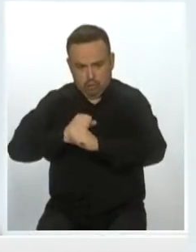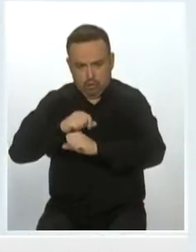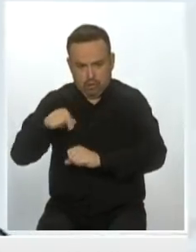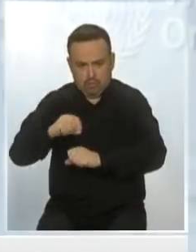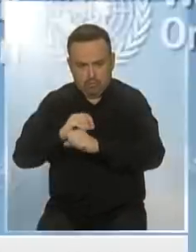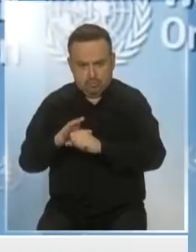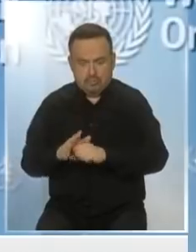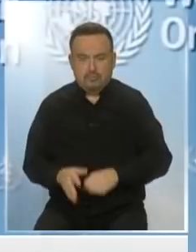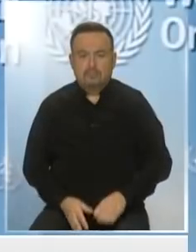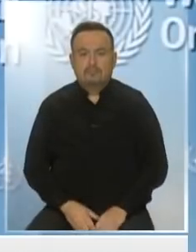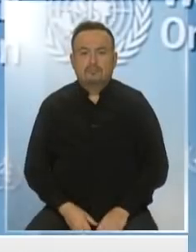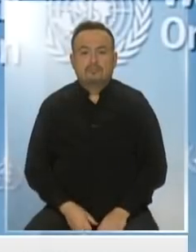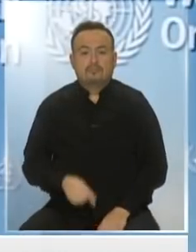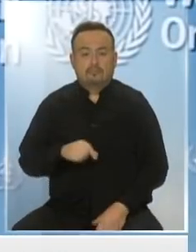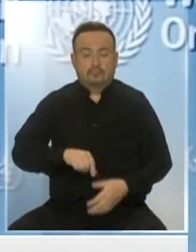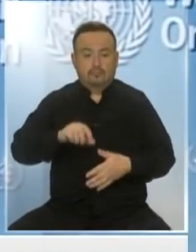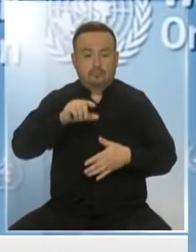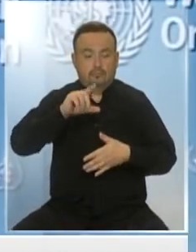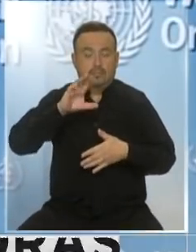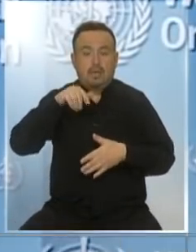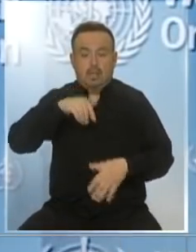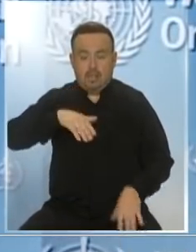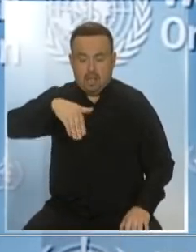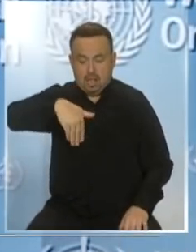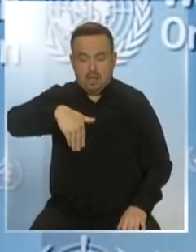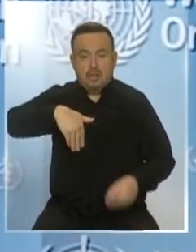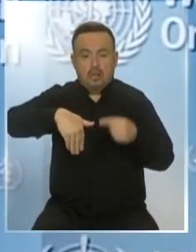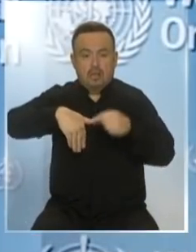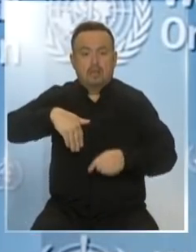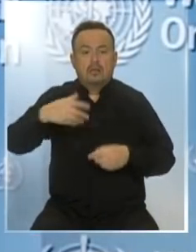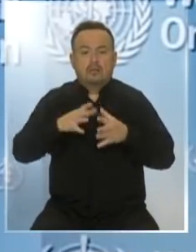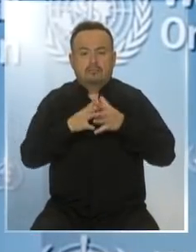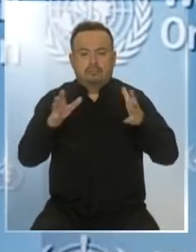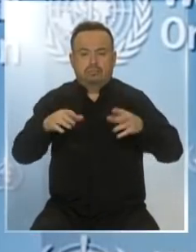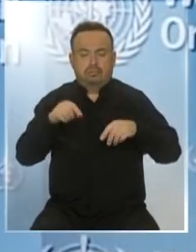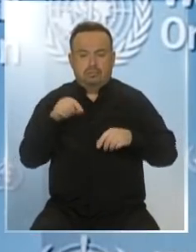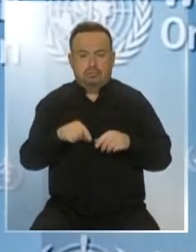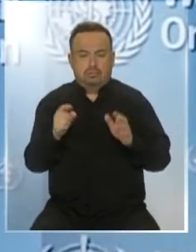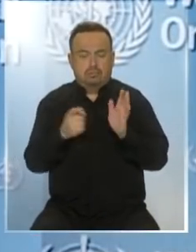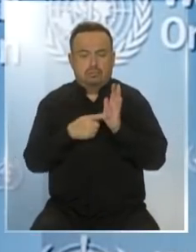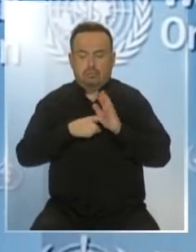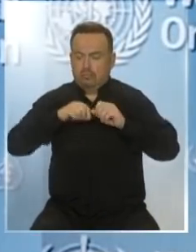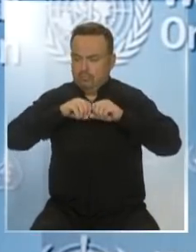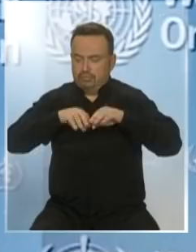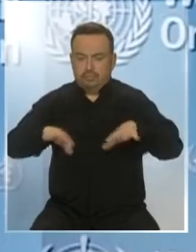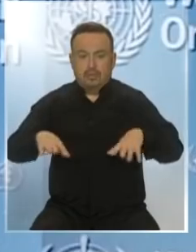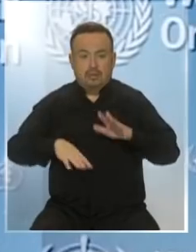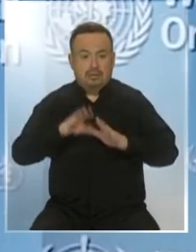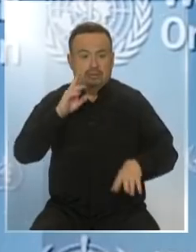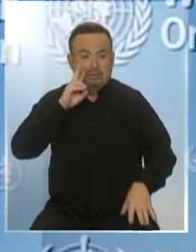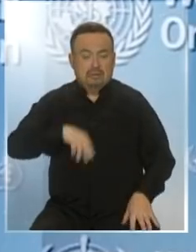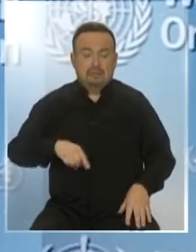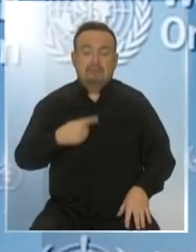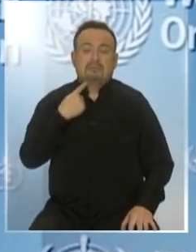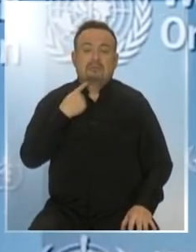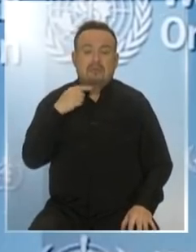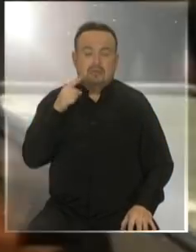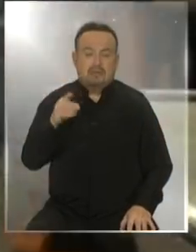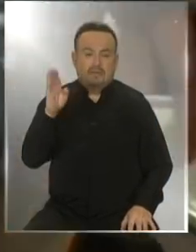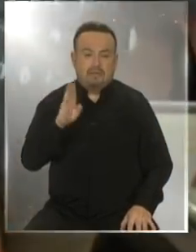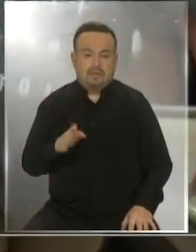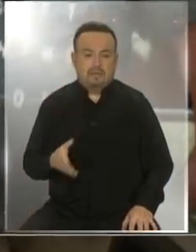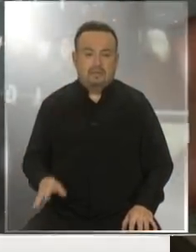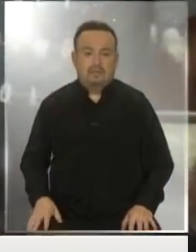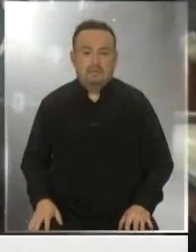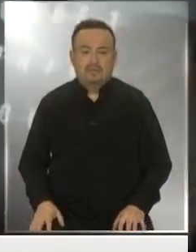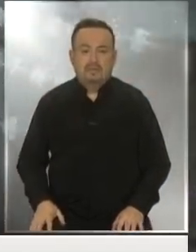pandemia. América del Sur se ha convertido en el nuevo epicentro de la pandemia. Sin duda, el más afectado en este momento es Brasil.